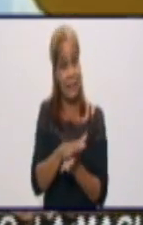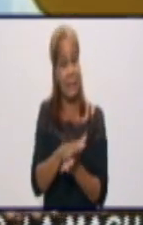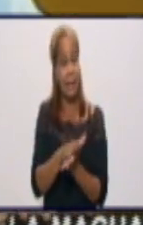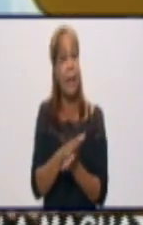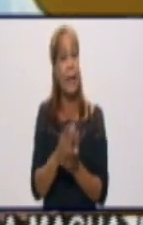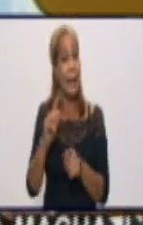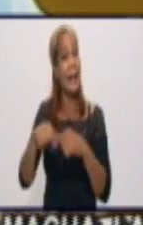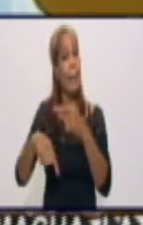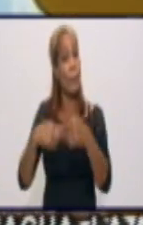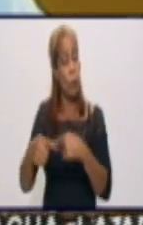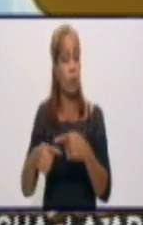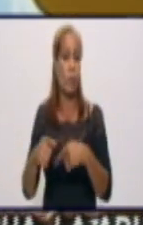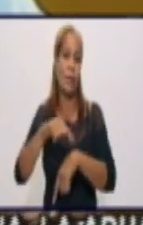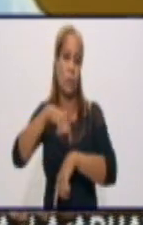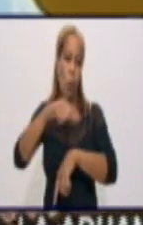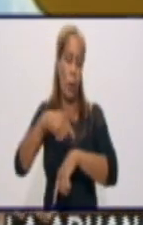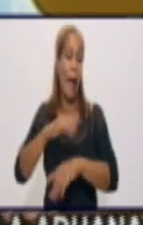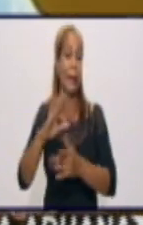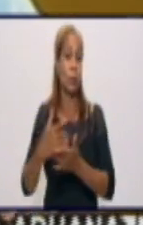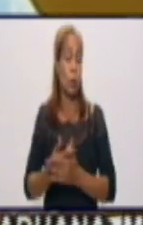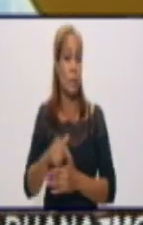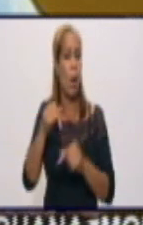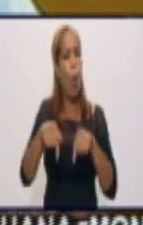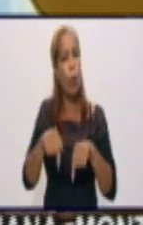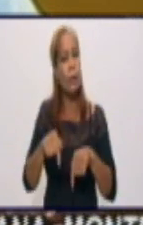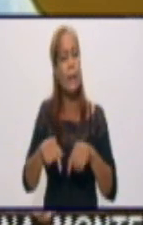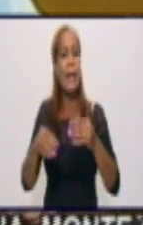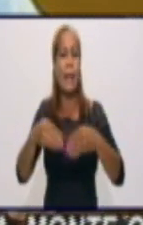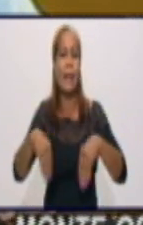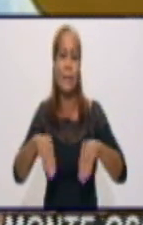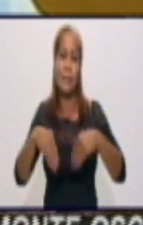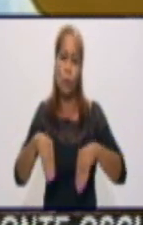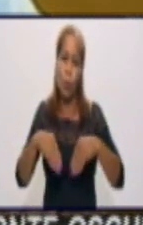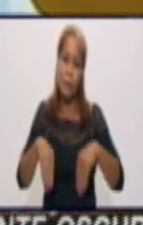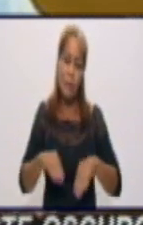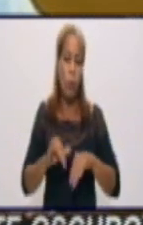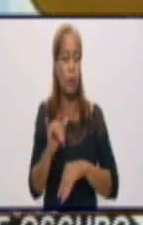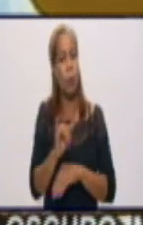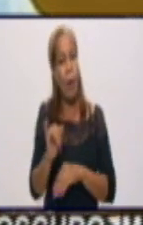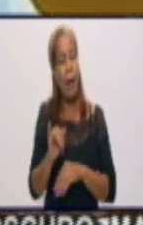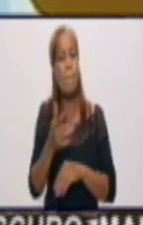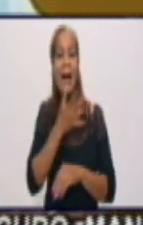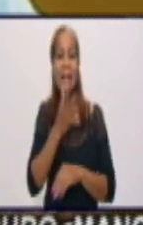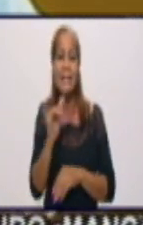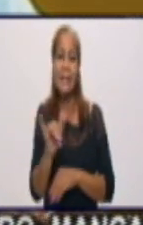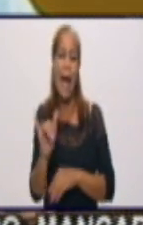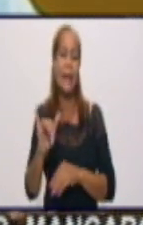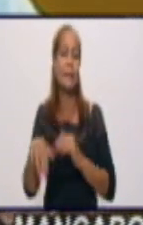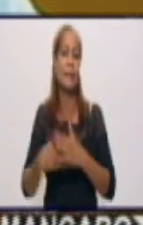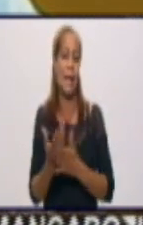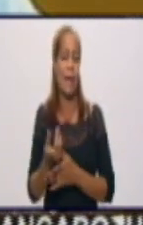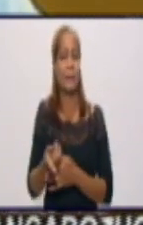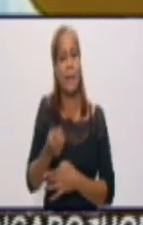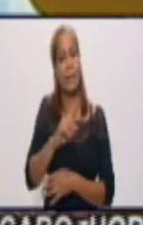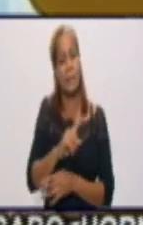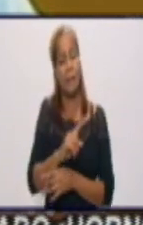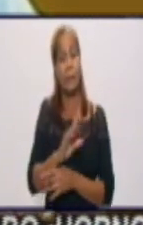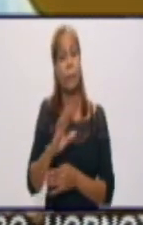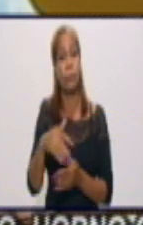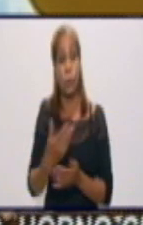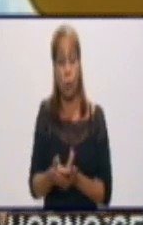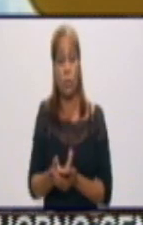a ser parecida a la de ayer hasta agro sea que ya llegamos a afectar cerca de 30 pasado 25 muy agua que es una cifra representativa